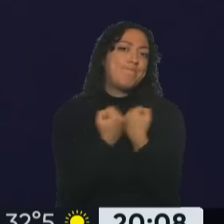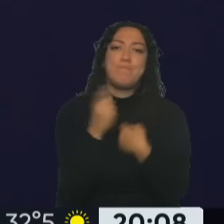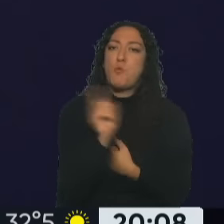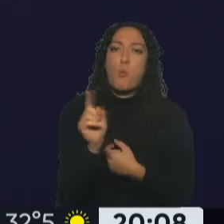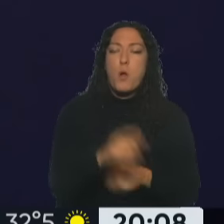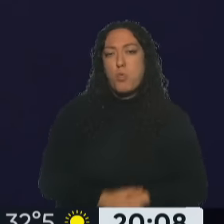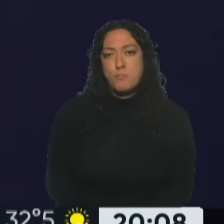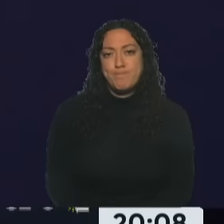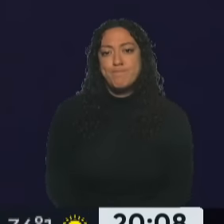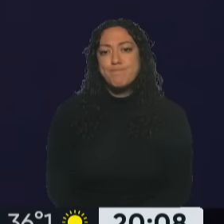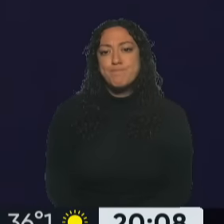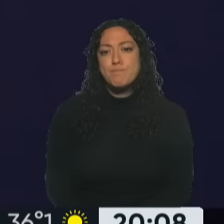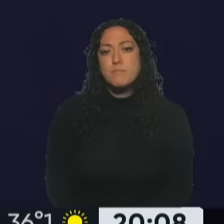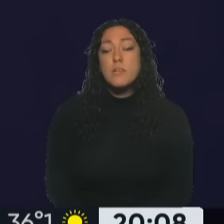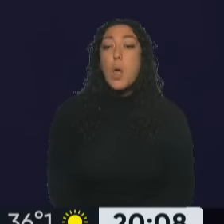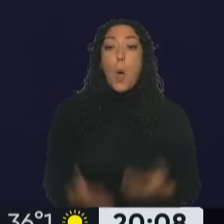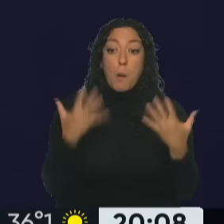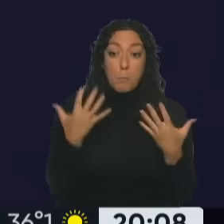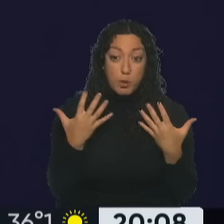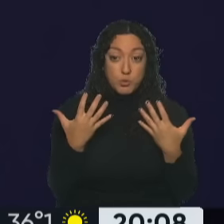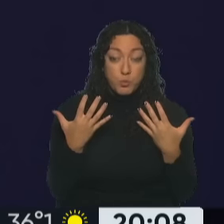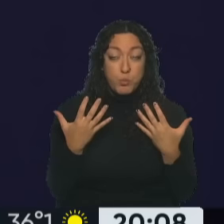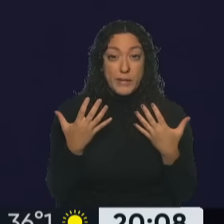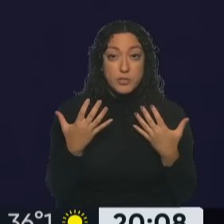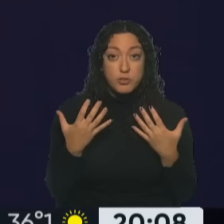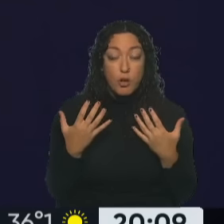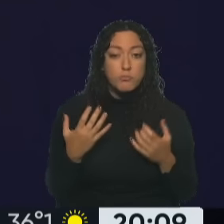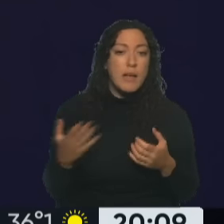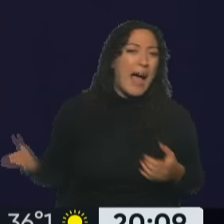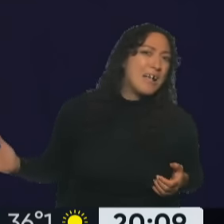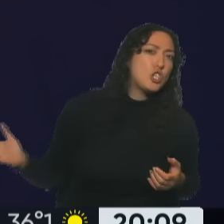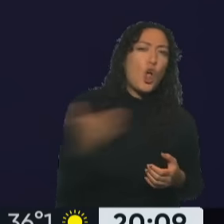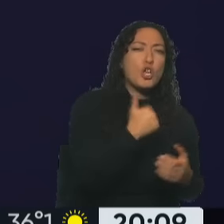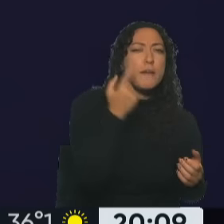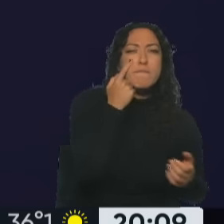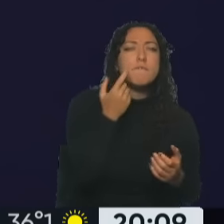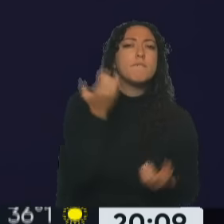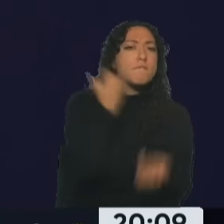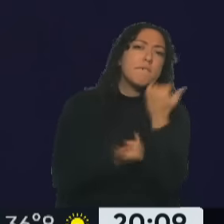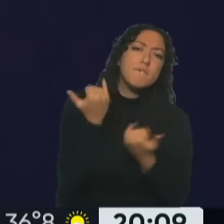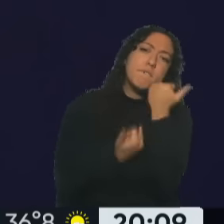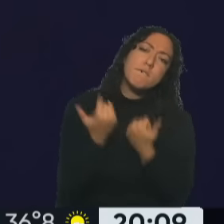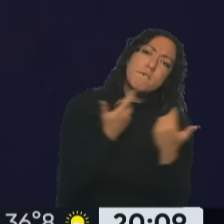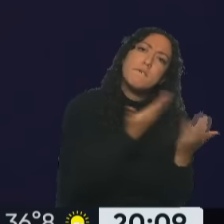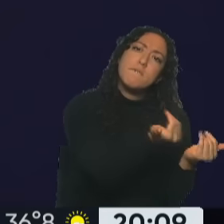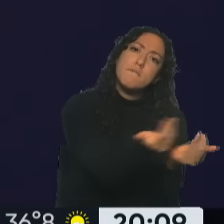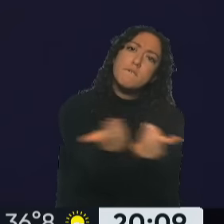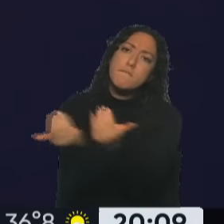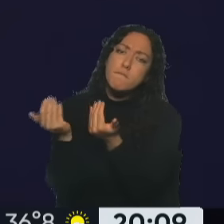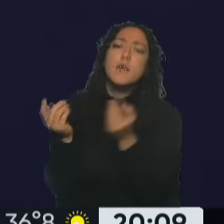económico y por supuesto que los hemos escuchado a todos y de hecho